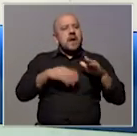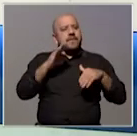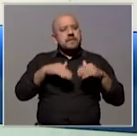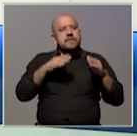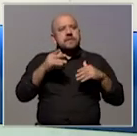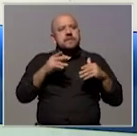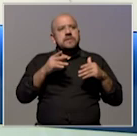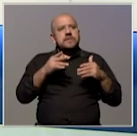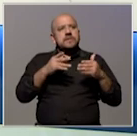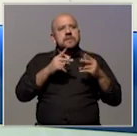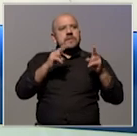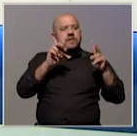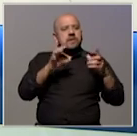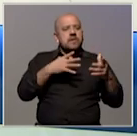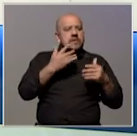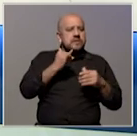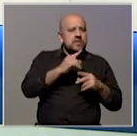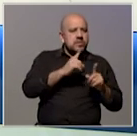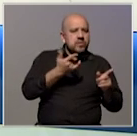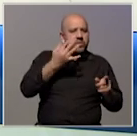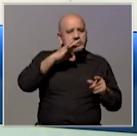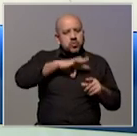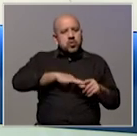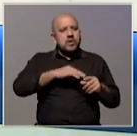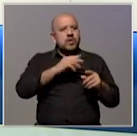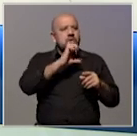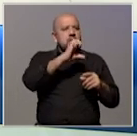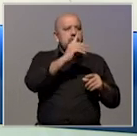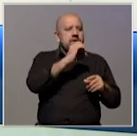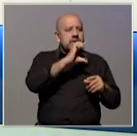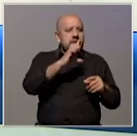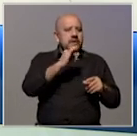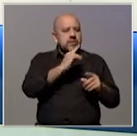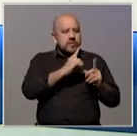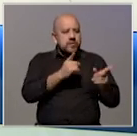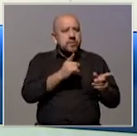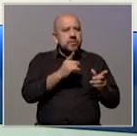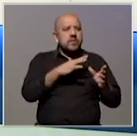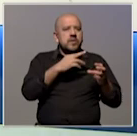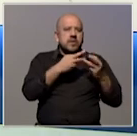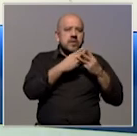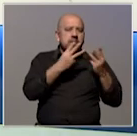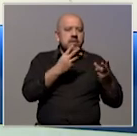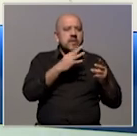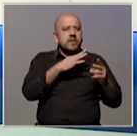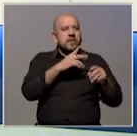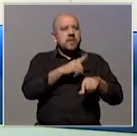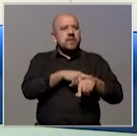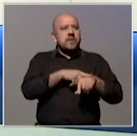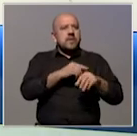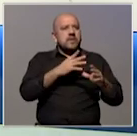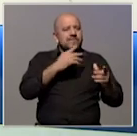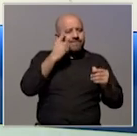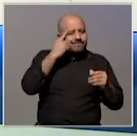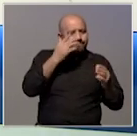cuestiones de que haya unos salarios en funciones como la de diluir y la en general la gente en tiempos de cierto descreimiento en la